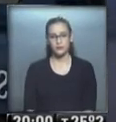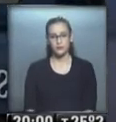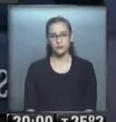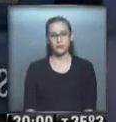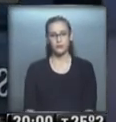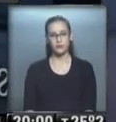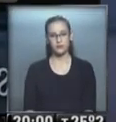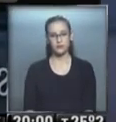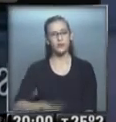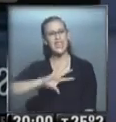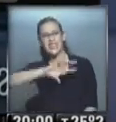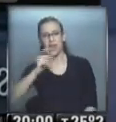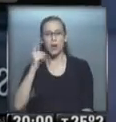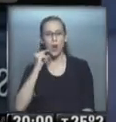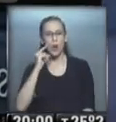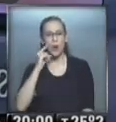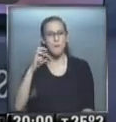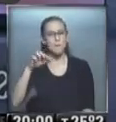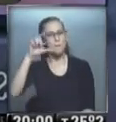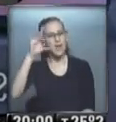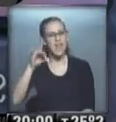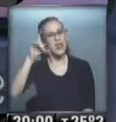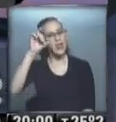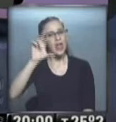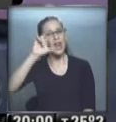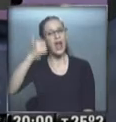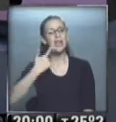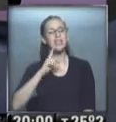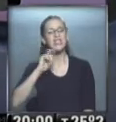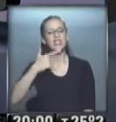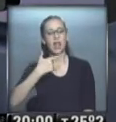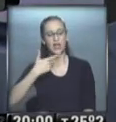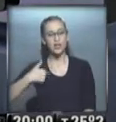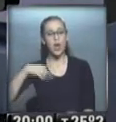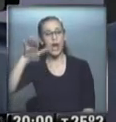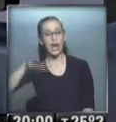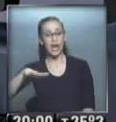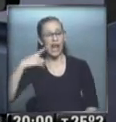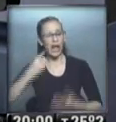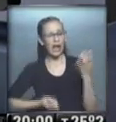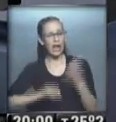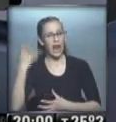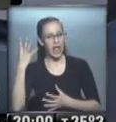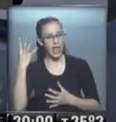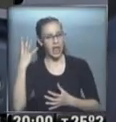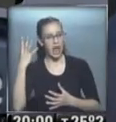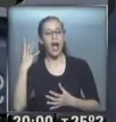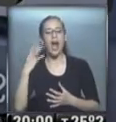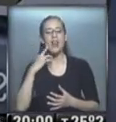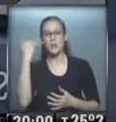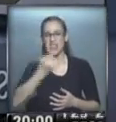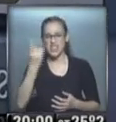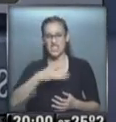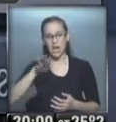Trampa para pederastas. Una ONG holandesa creó una niña filipina virtual que navega por internet para atrapar